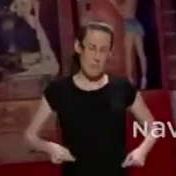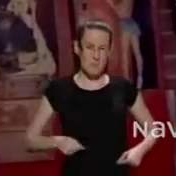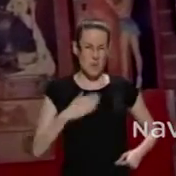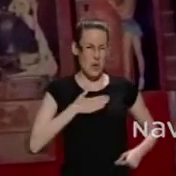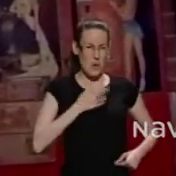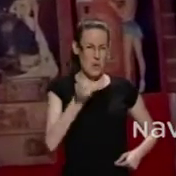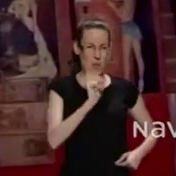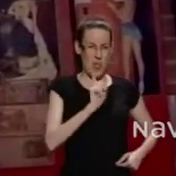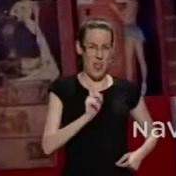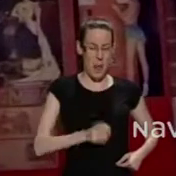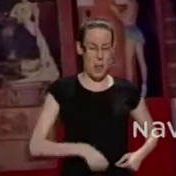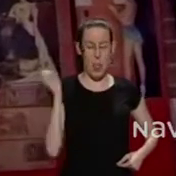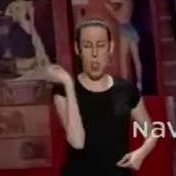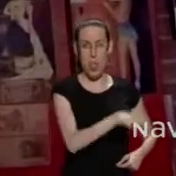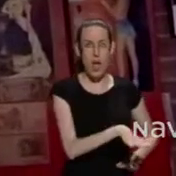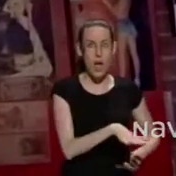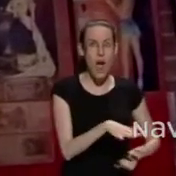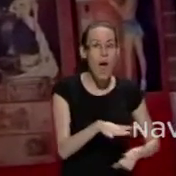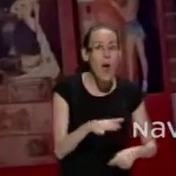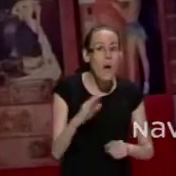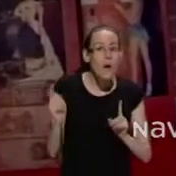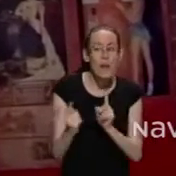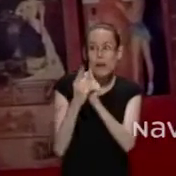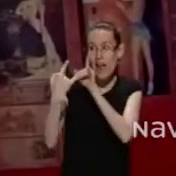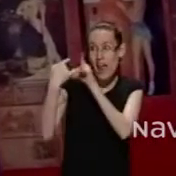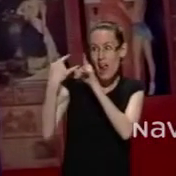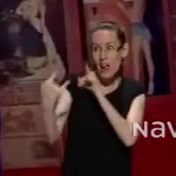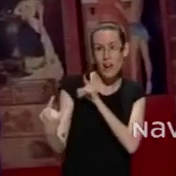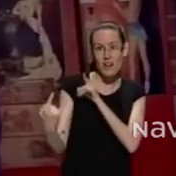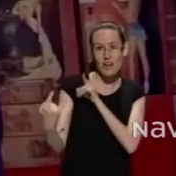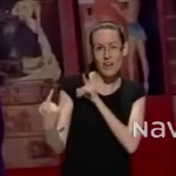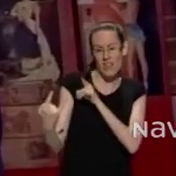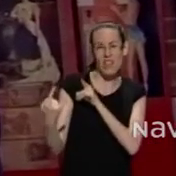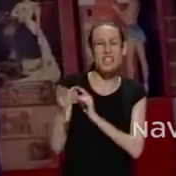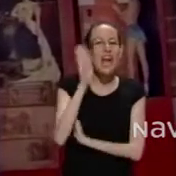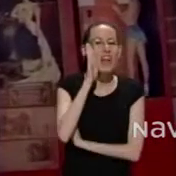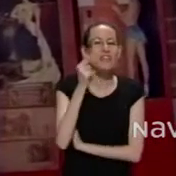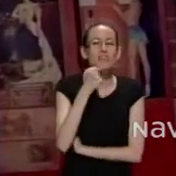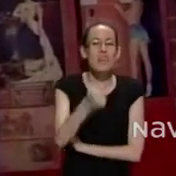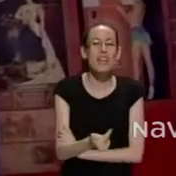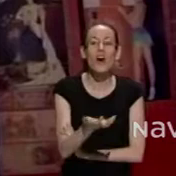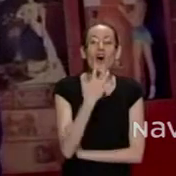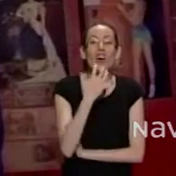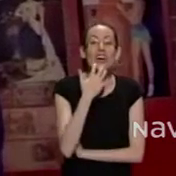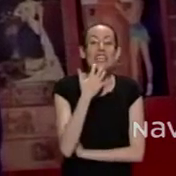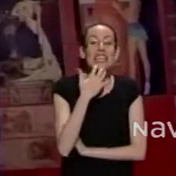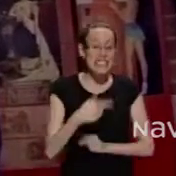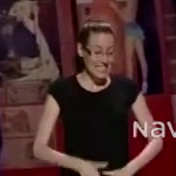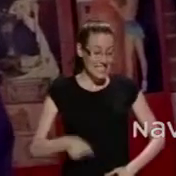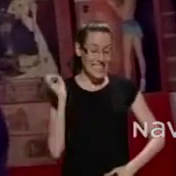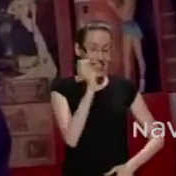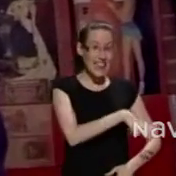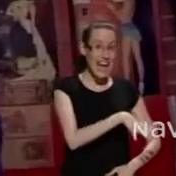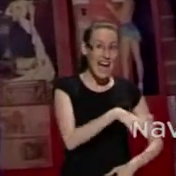amor de su vida en el camino, se casó y tal, y lo puso en su Facebook, que echar la ropa interior le dio buena suerte en el amor y tal, y bueno, y ahora se está